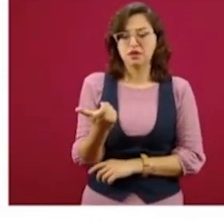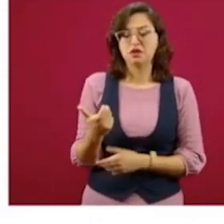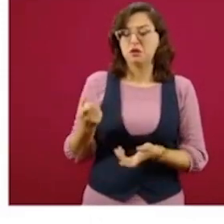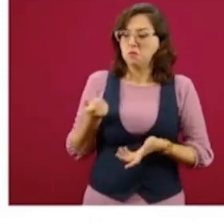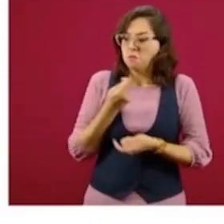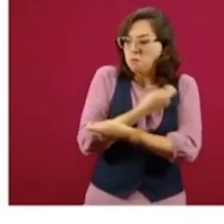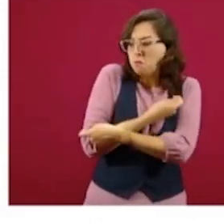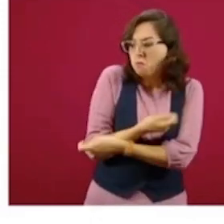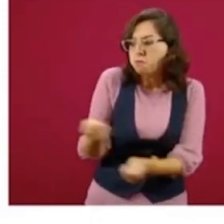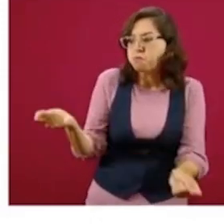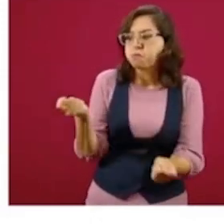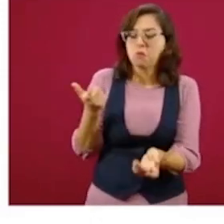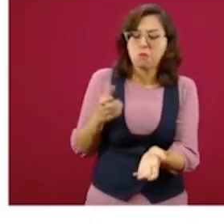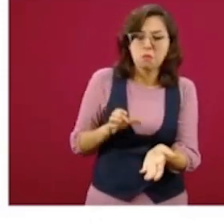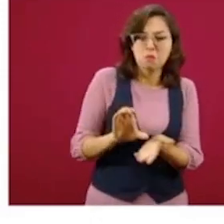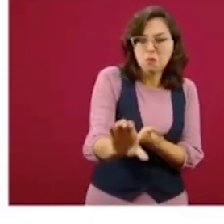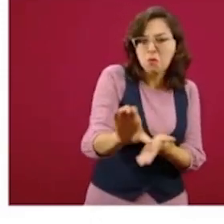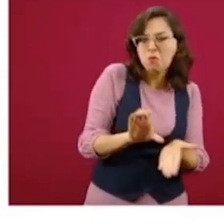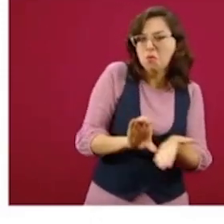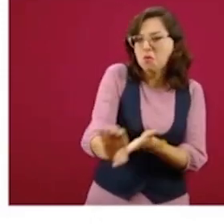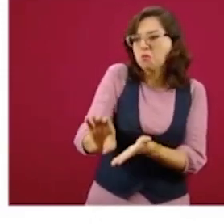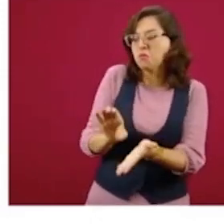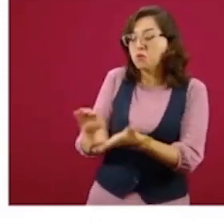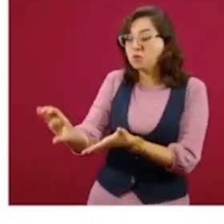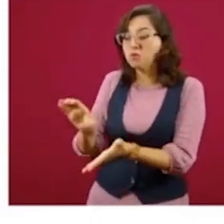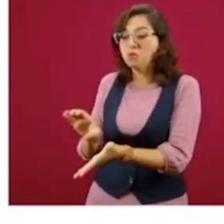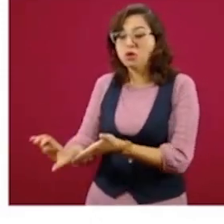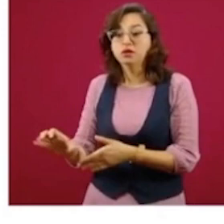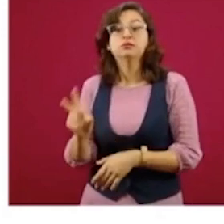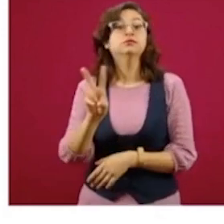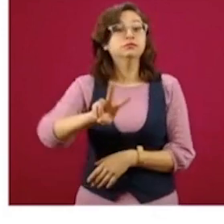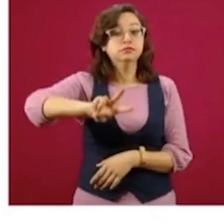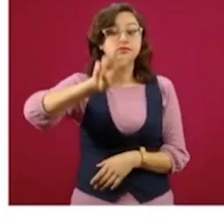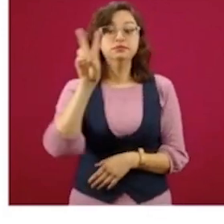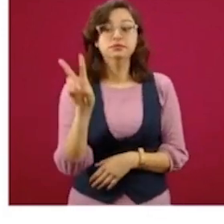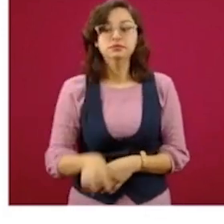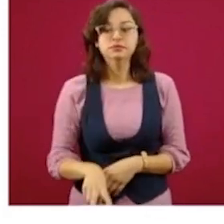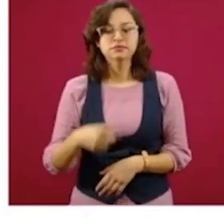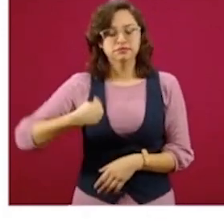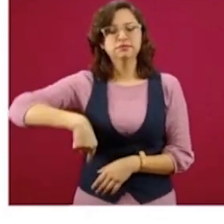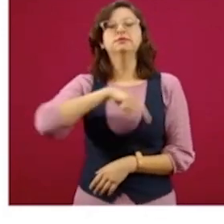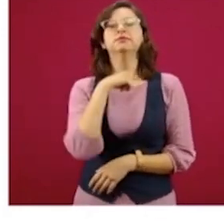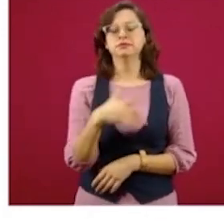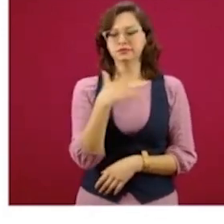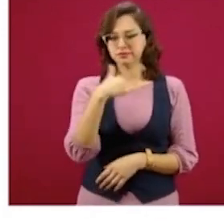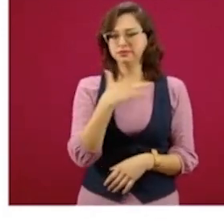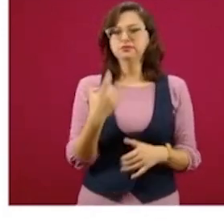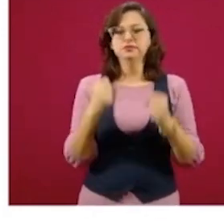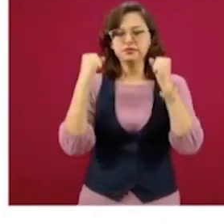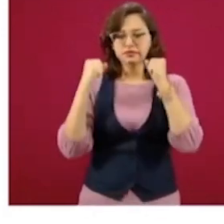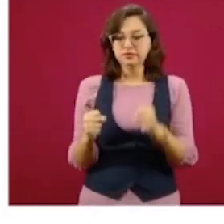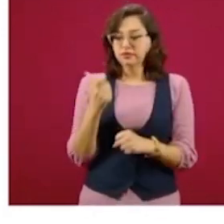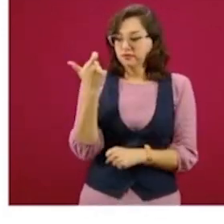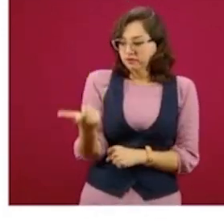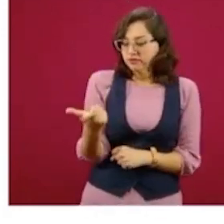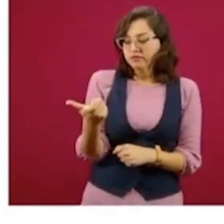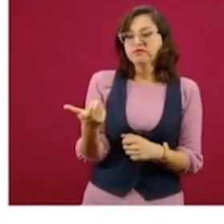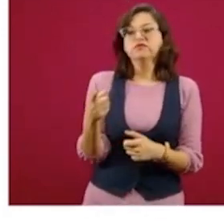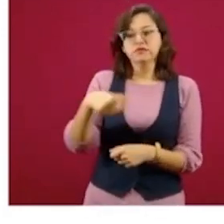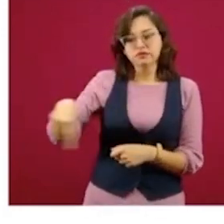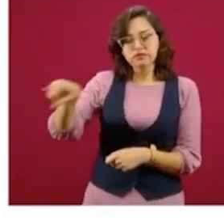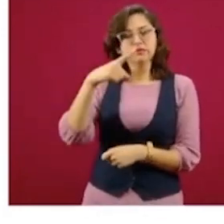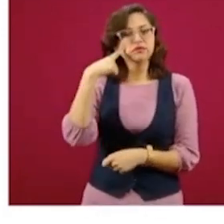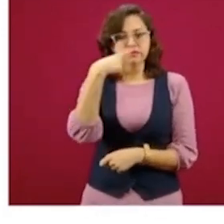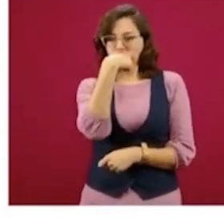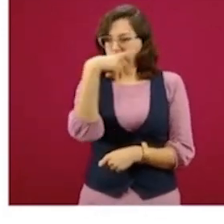que ha ocurrido y la verdad que es estamos seguros que con este dinero van a tomar muy buenas decisiones